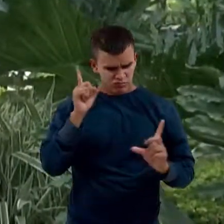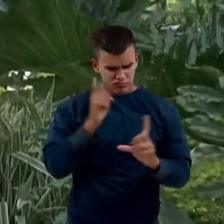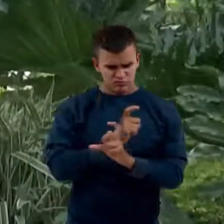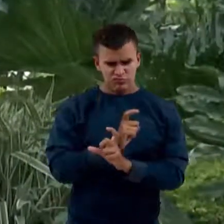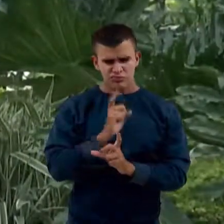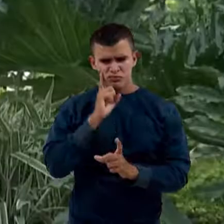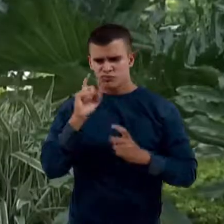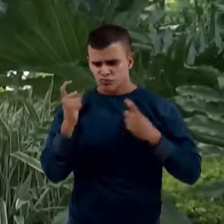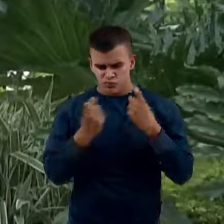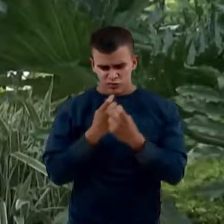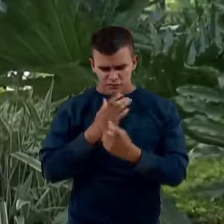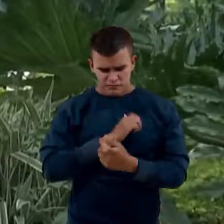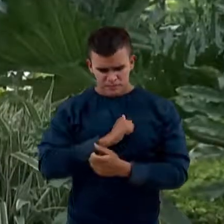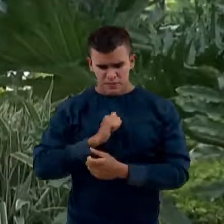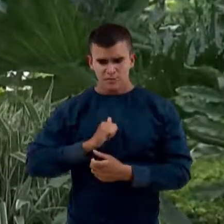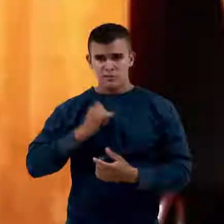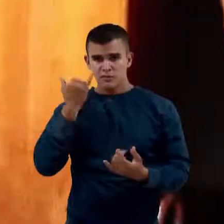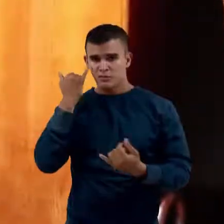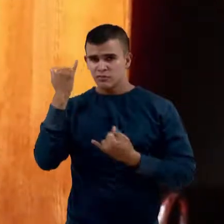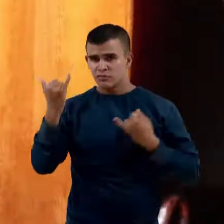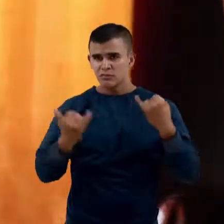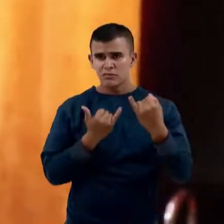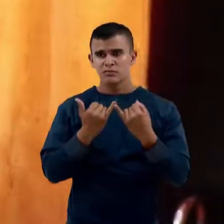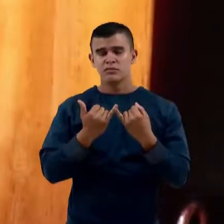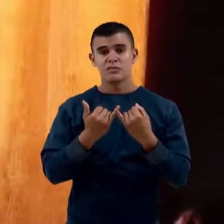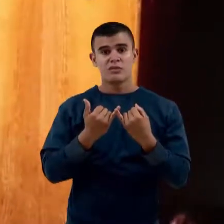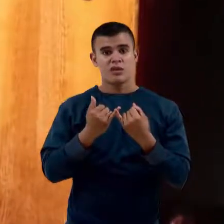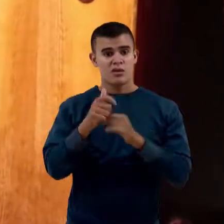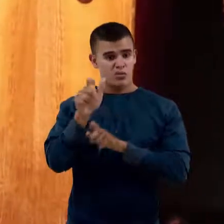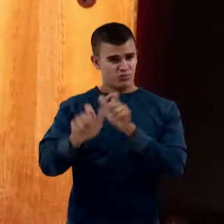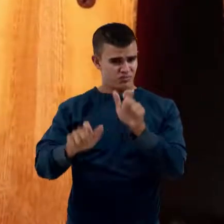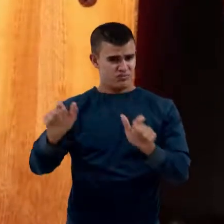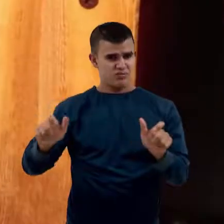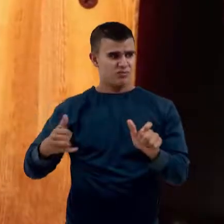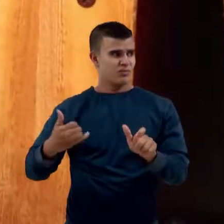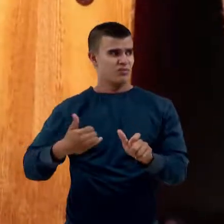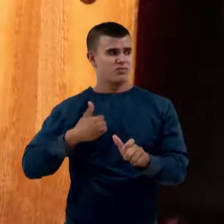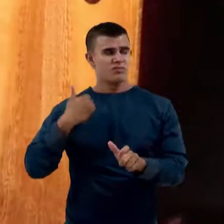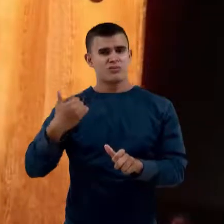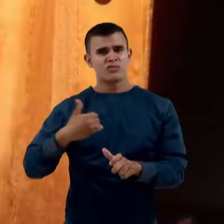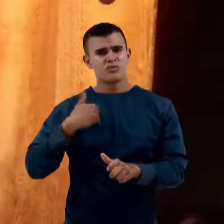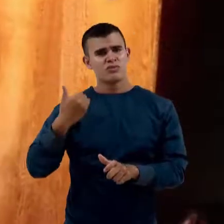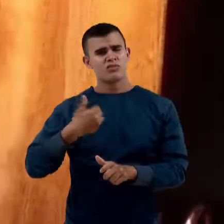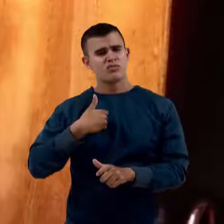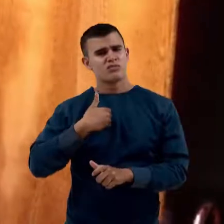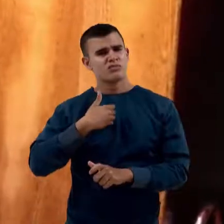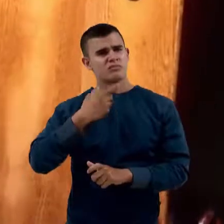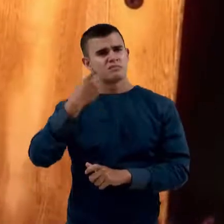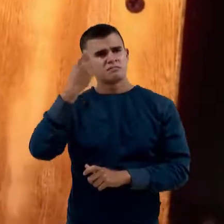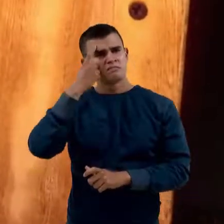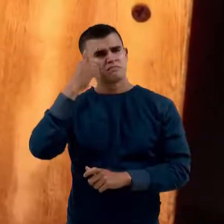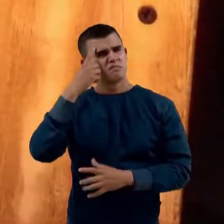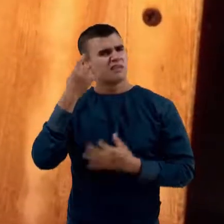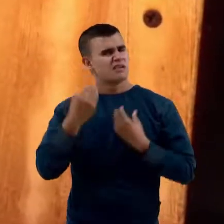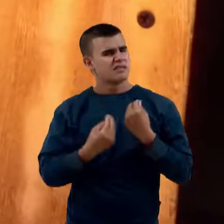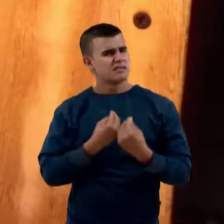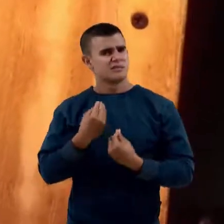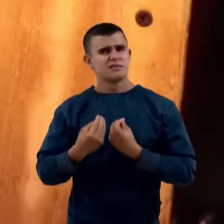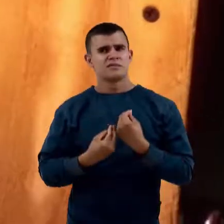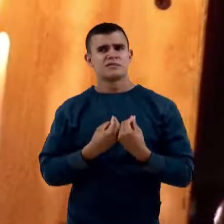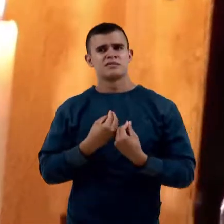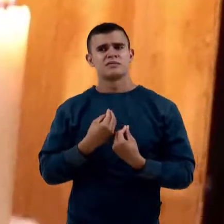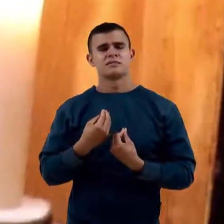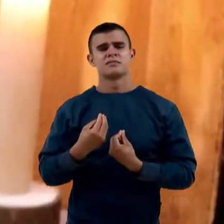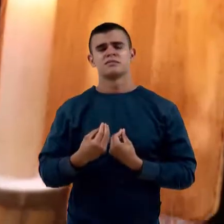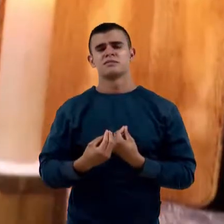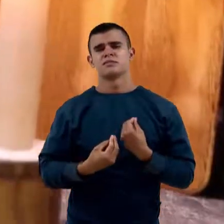de búsqueda de identidades. Entonces los jóvenes lo buscan ya sea en algunos tipos de espiritualidad, ya